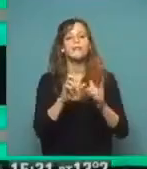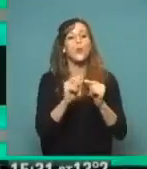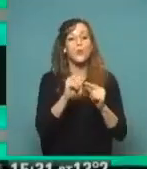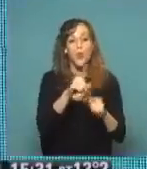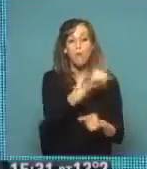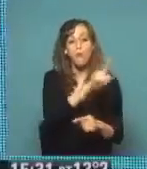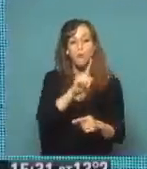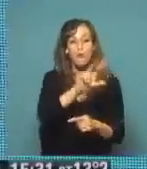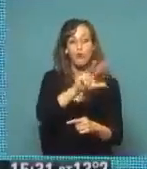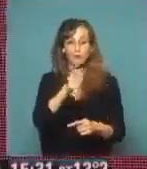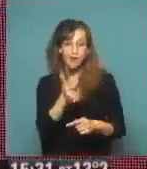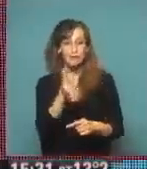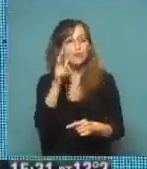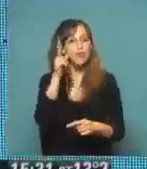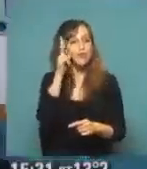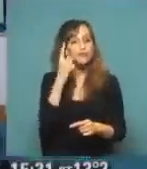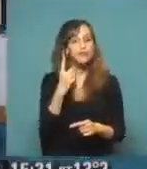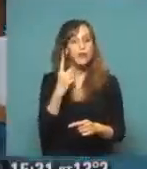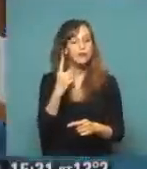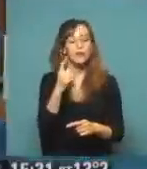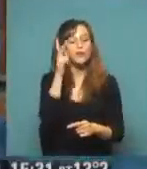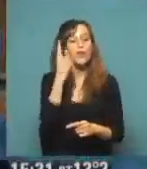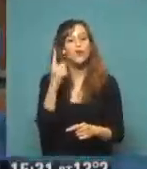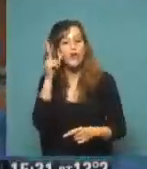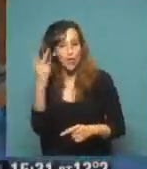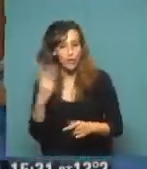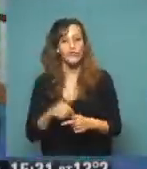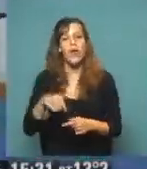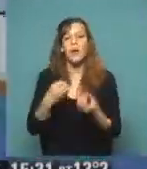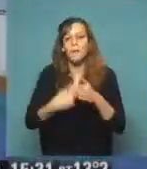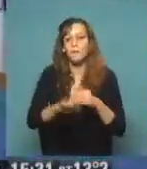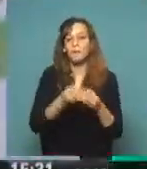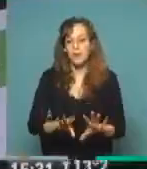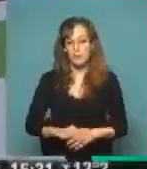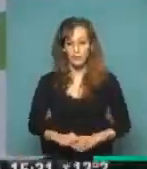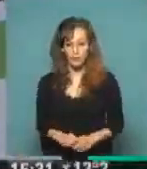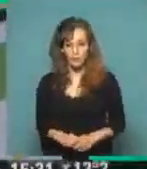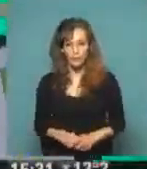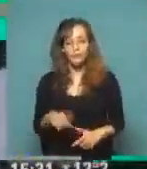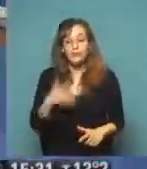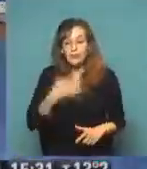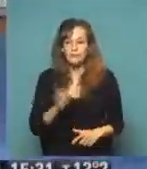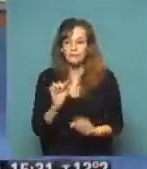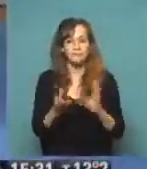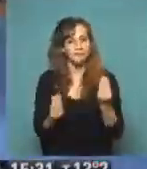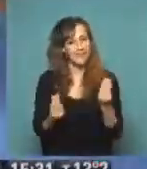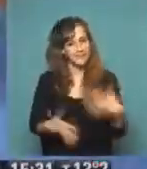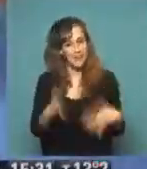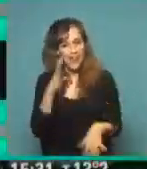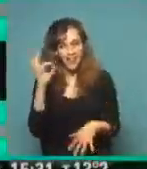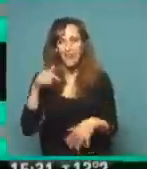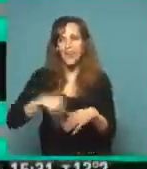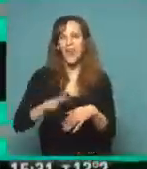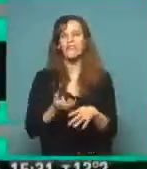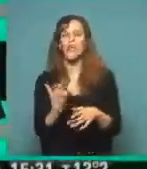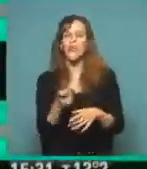11-36-26-81-82. Exactamente. Muchachos, vamos a arrancar con tutoriales en casa. Claro que sí. Da un poco de miedo, ya les aviso. Da un poco de miedo, pero bueno, una de